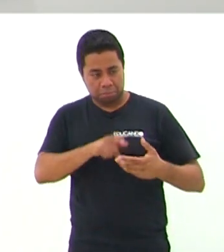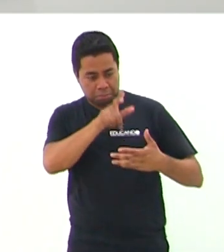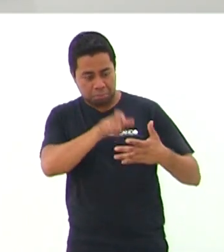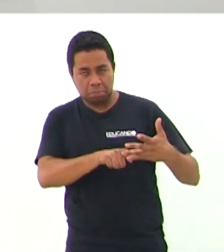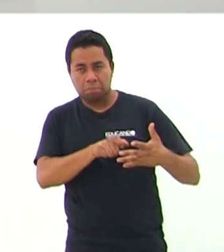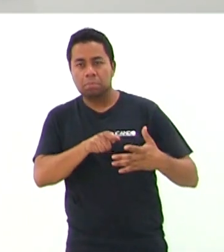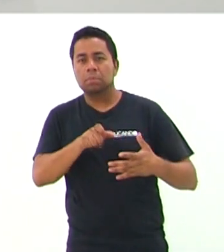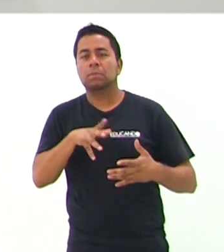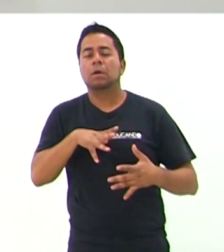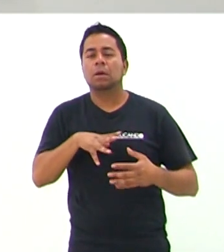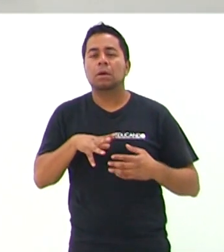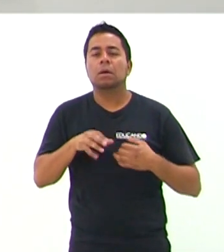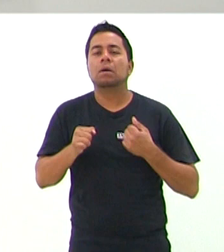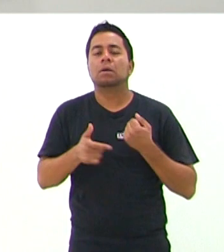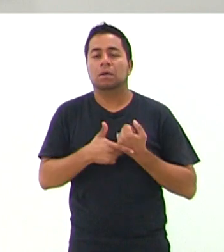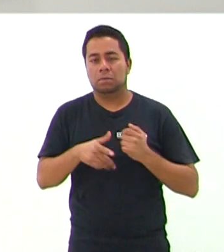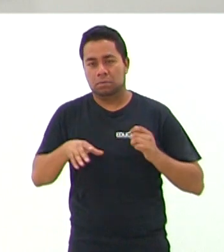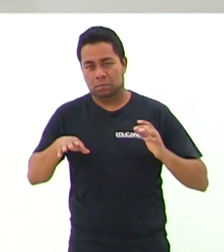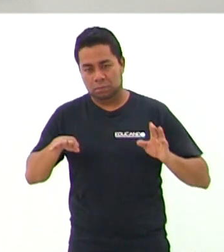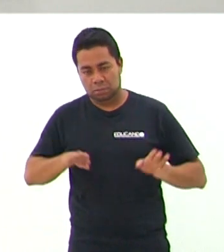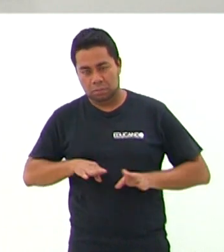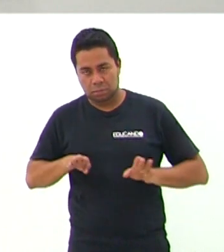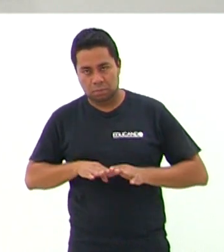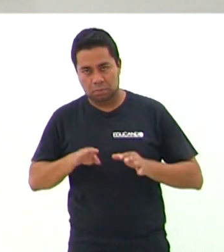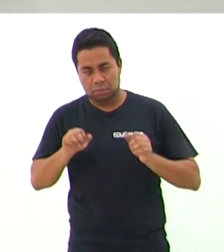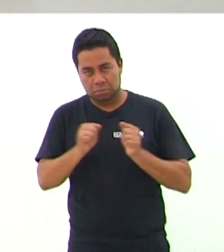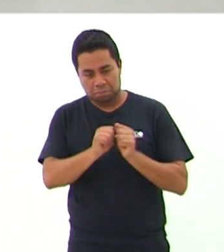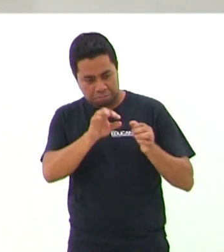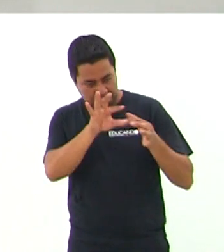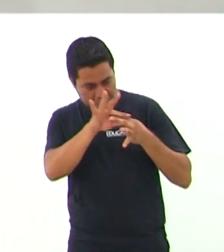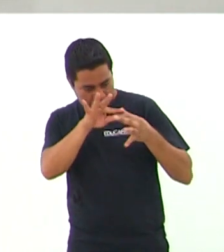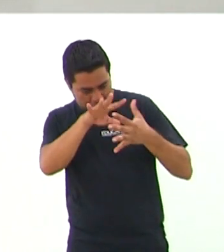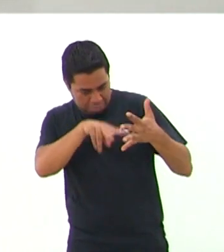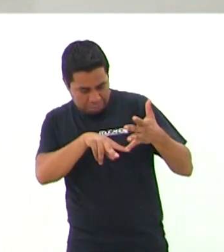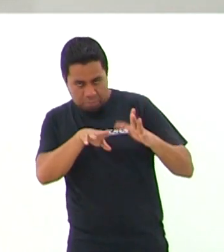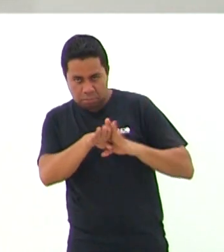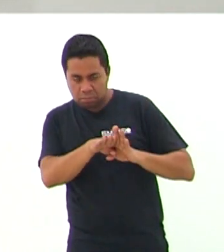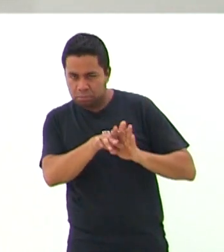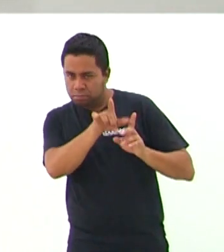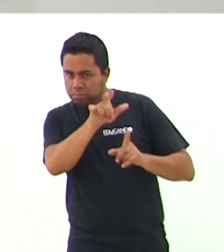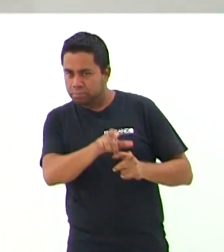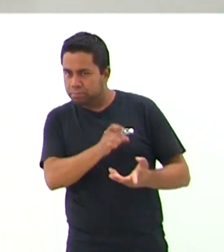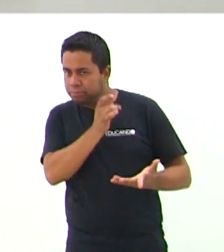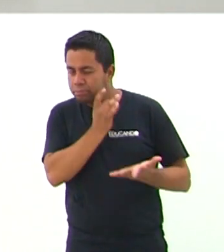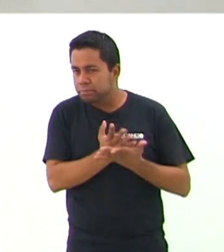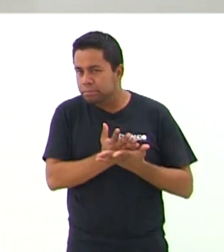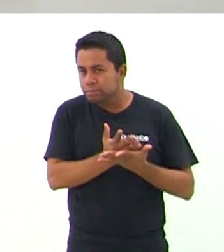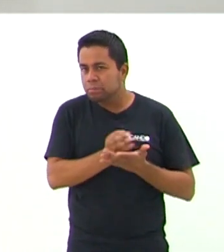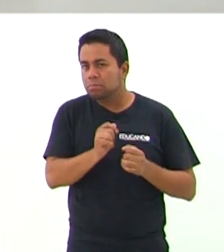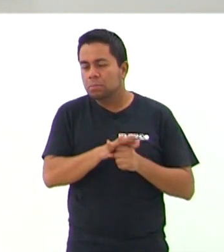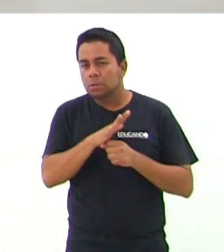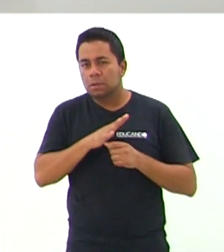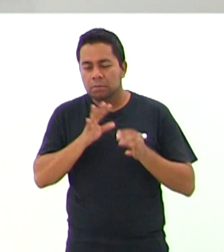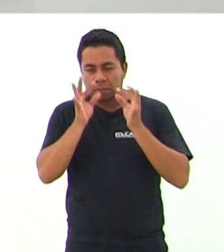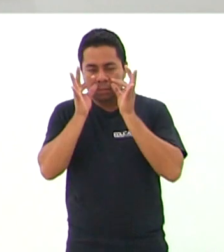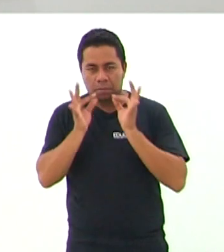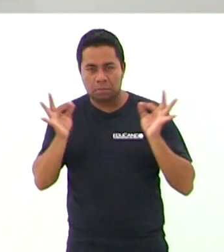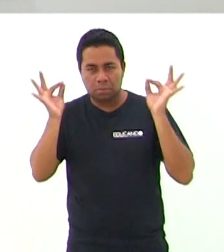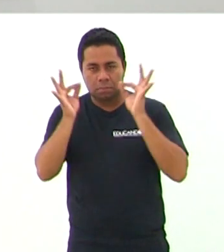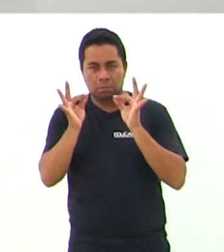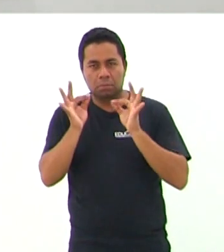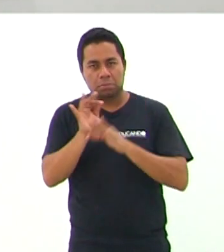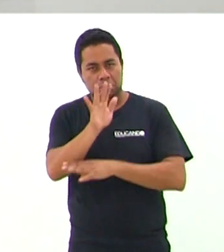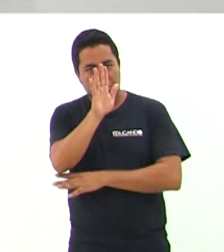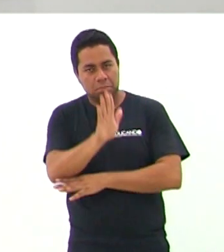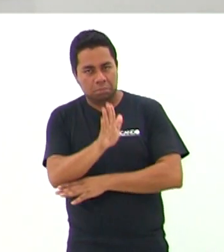una característica dentro de su descripción muy específica, porque tiene un bigote que parece